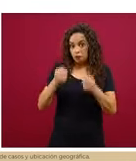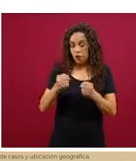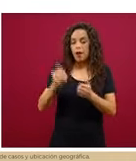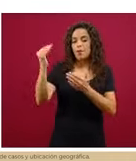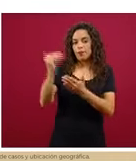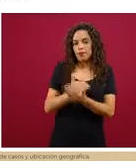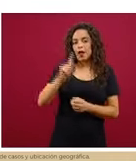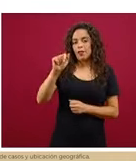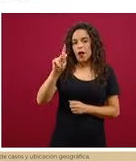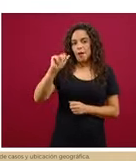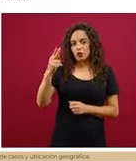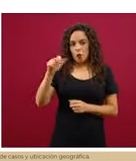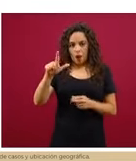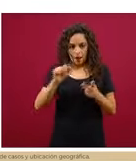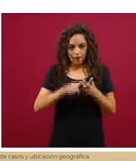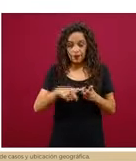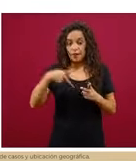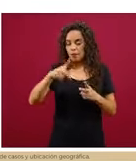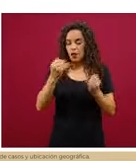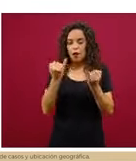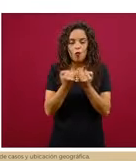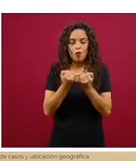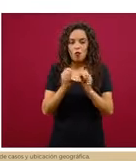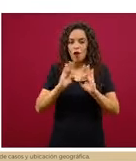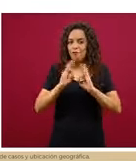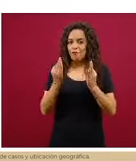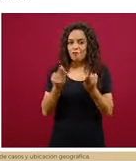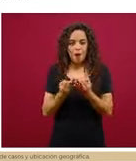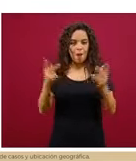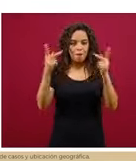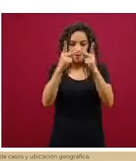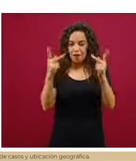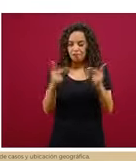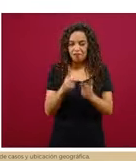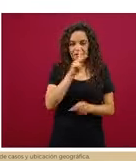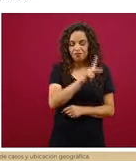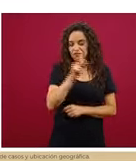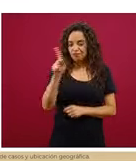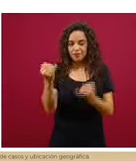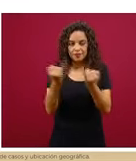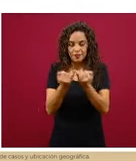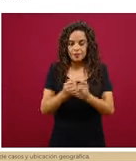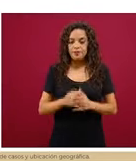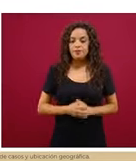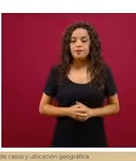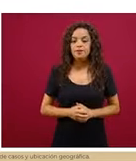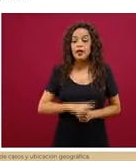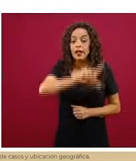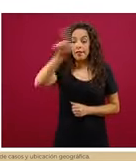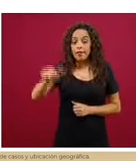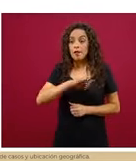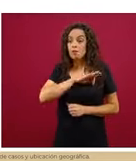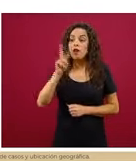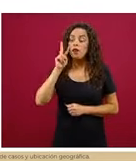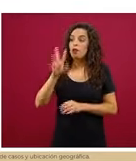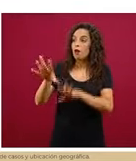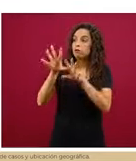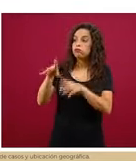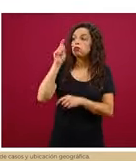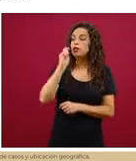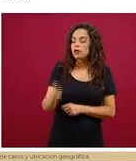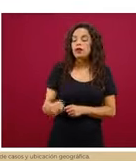pero prácticamente con el mismo comportamiento. Luego destaca San Cristóbal de las Casas junto